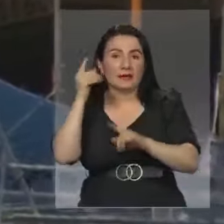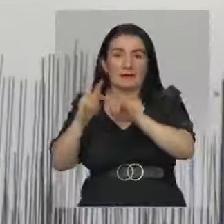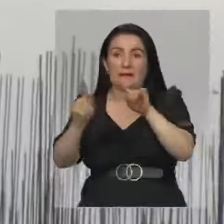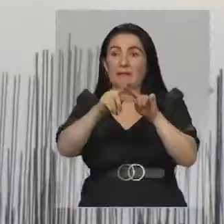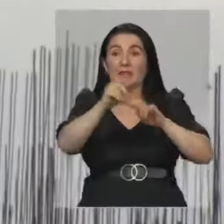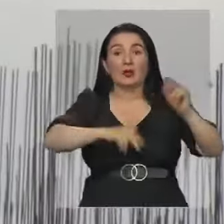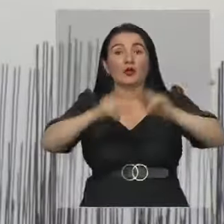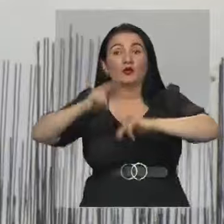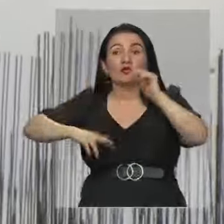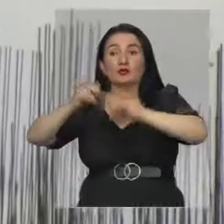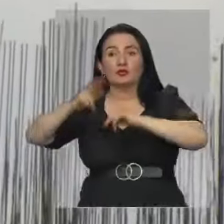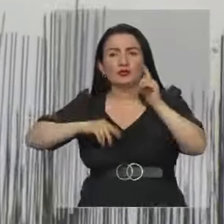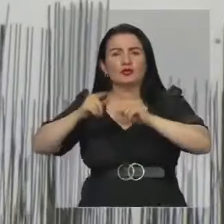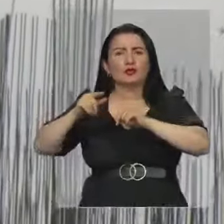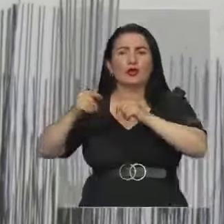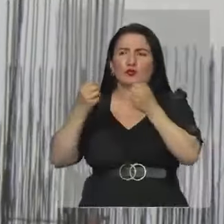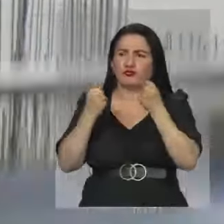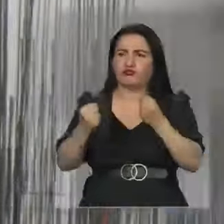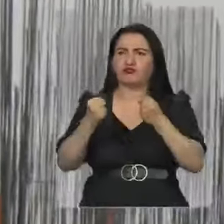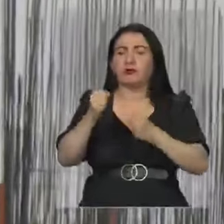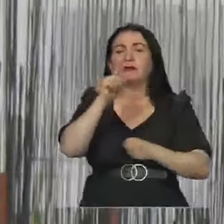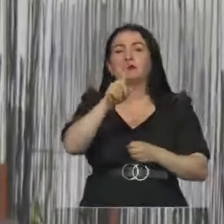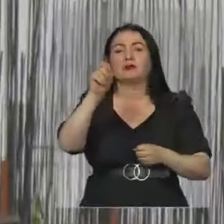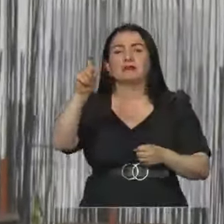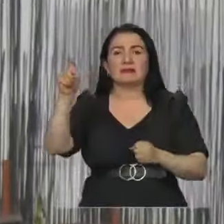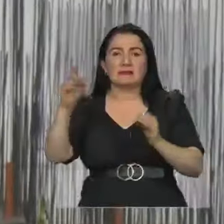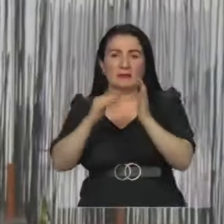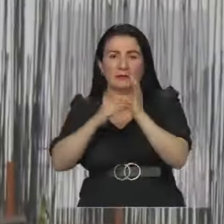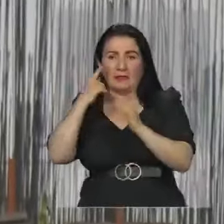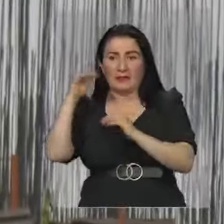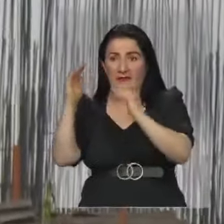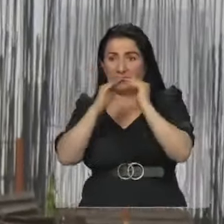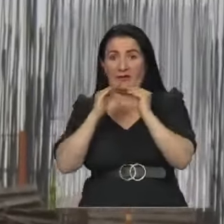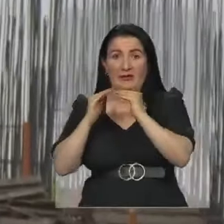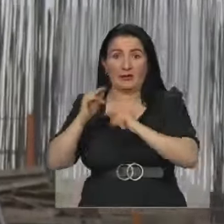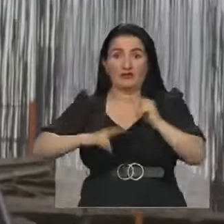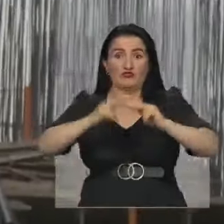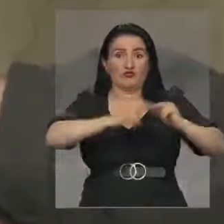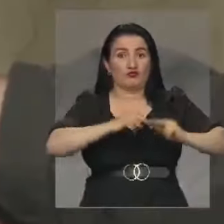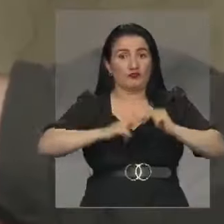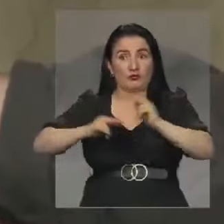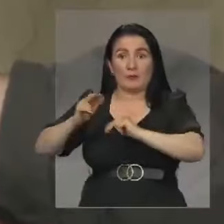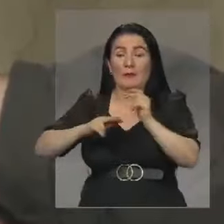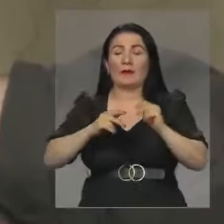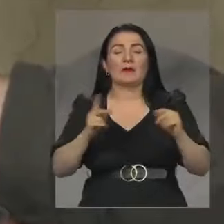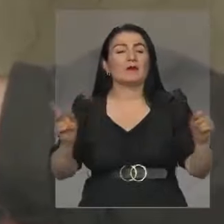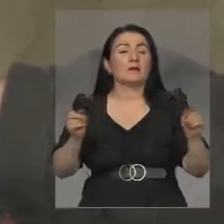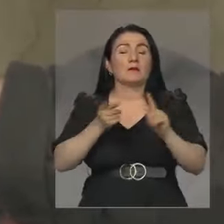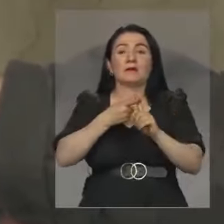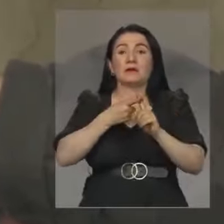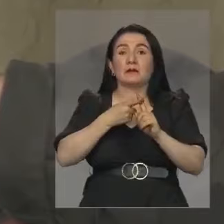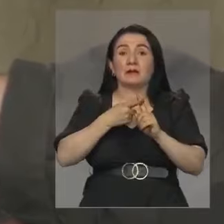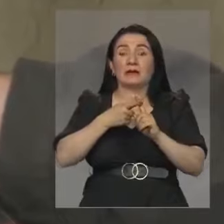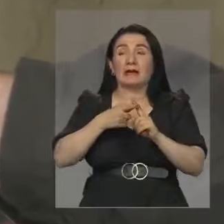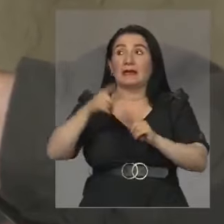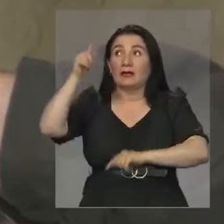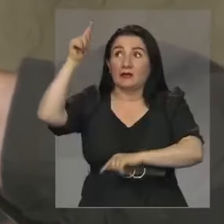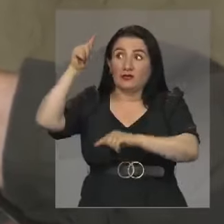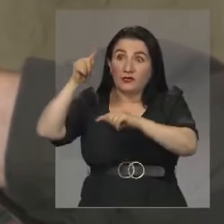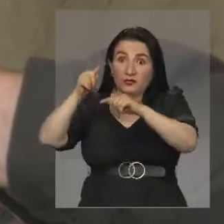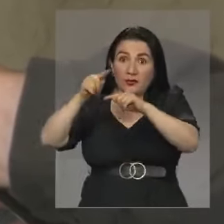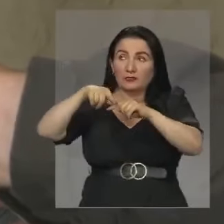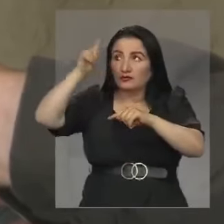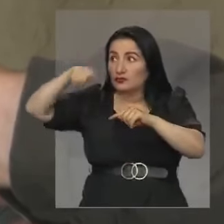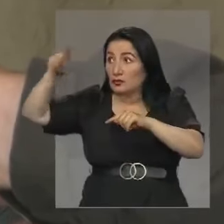construcción cuenta con una oferta sólida de más de 166 mil viviendas. Lo primero que tenemos que decir es que la inflación baja. Vemos también